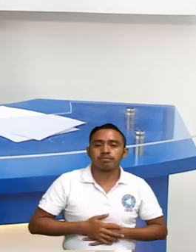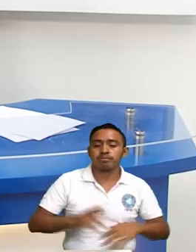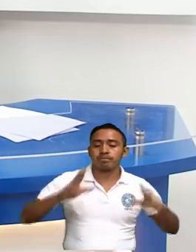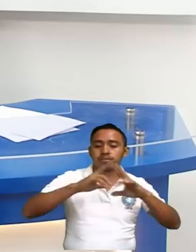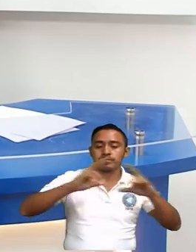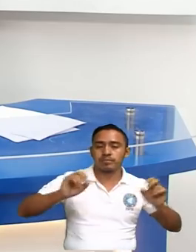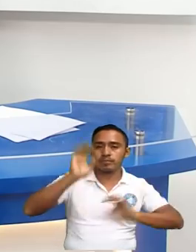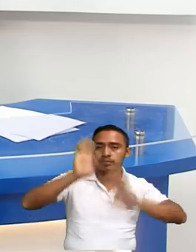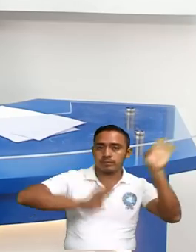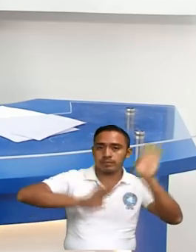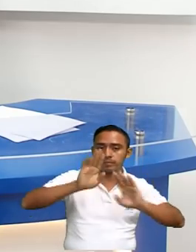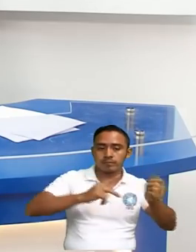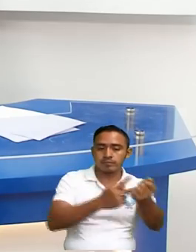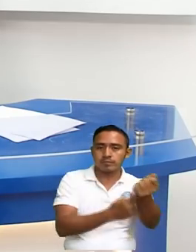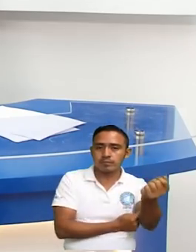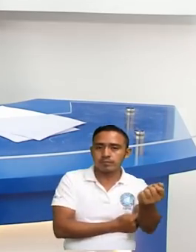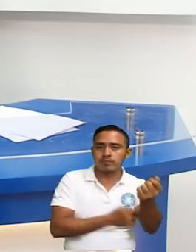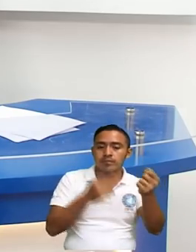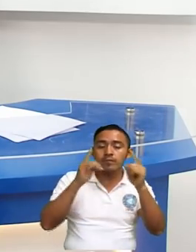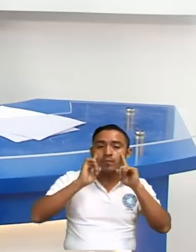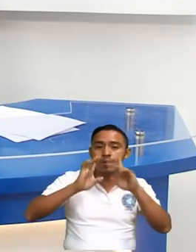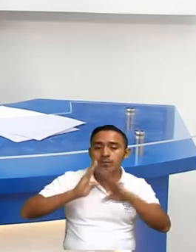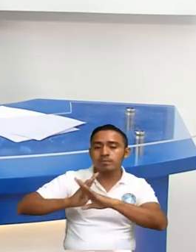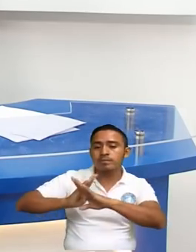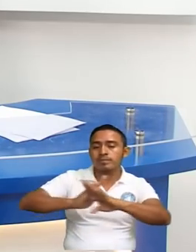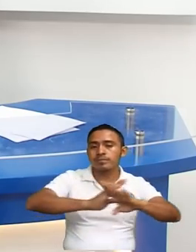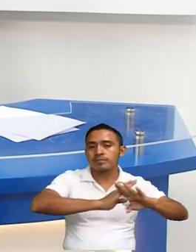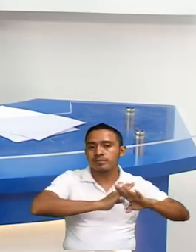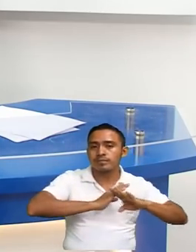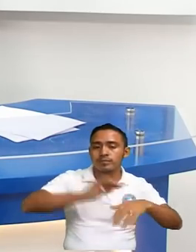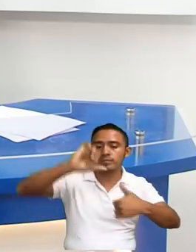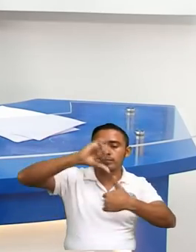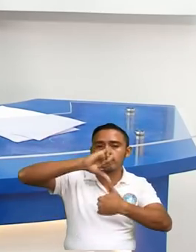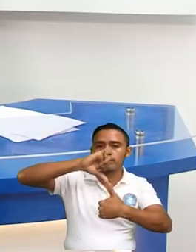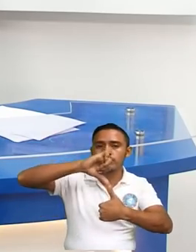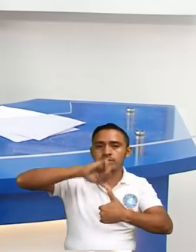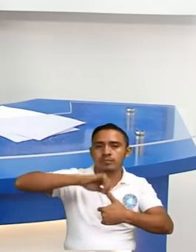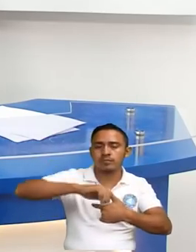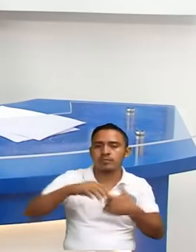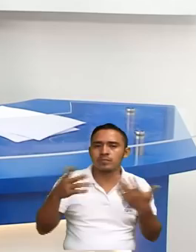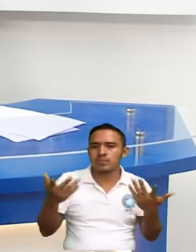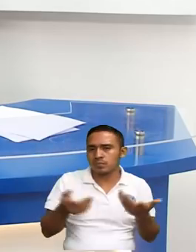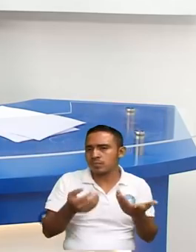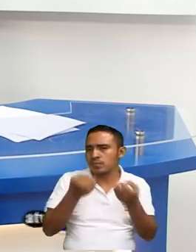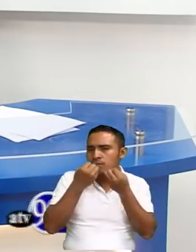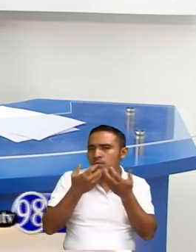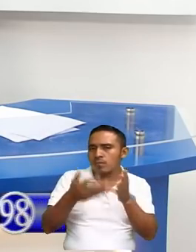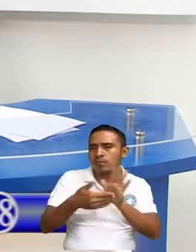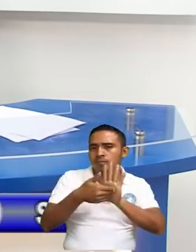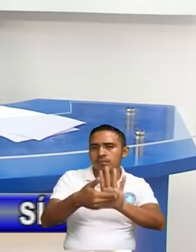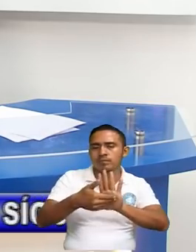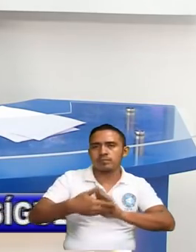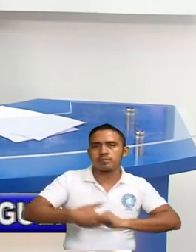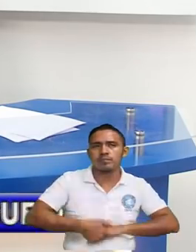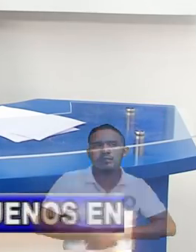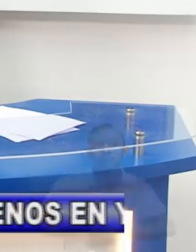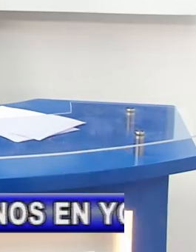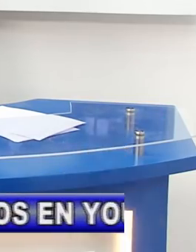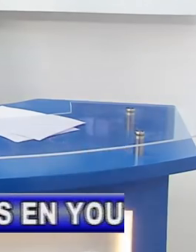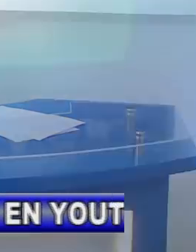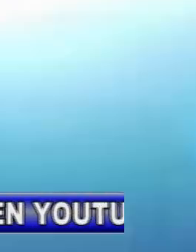Nicaragua participa en un proyecto para salvaguardar y albergar en Centroamérica. Veamos más detalles en el siguiente reporte.